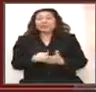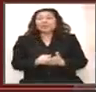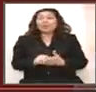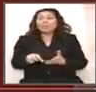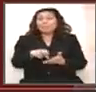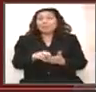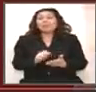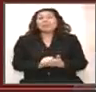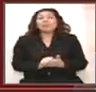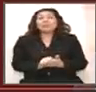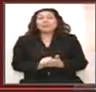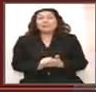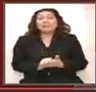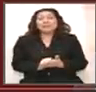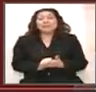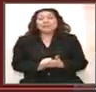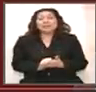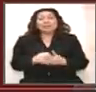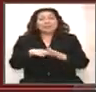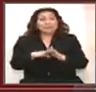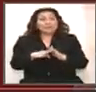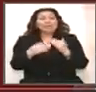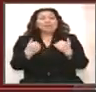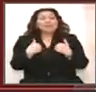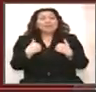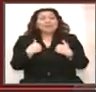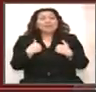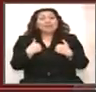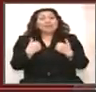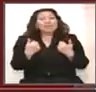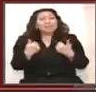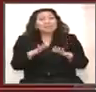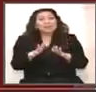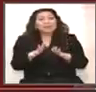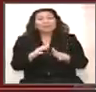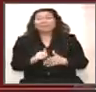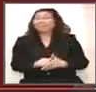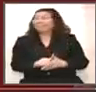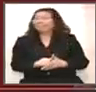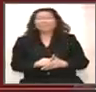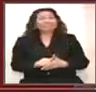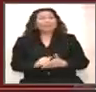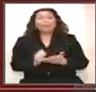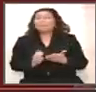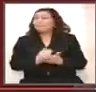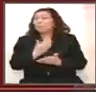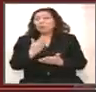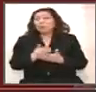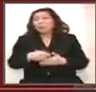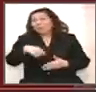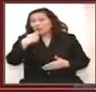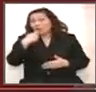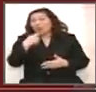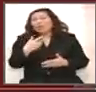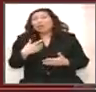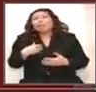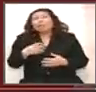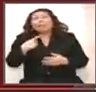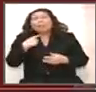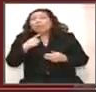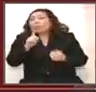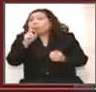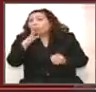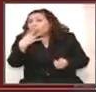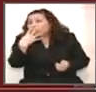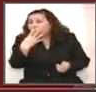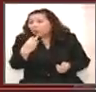de la población interna tiene ya, desgraciadamente, problemas de drogodependencia.